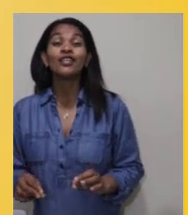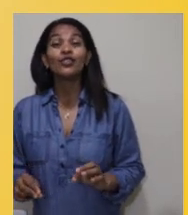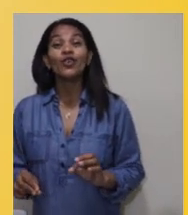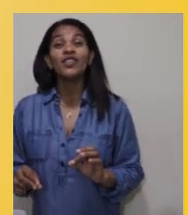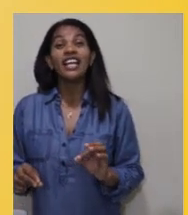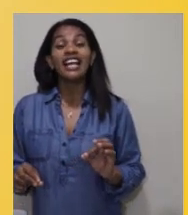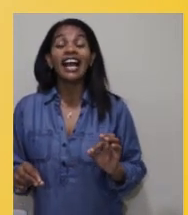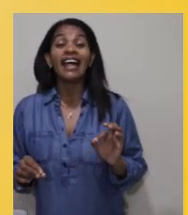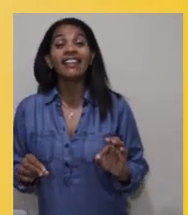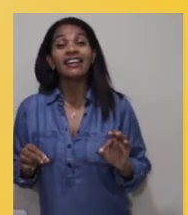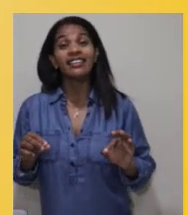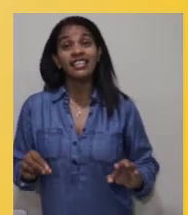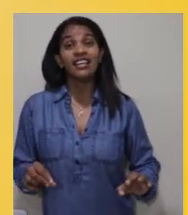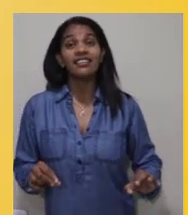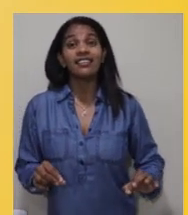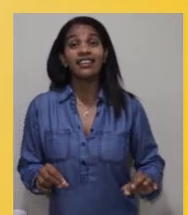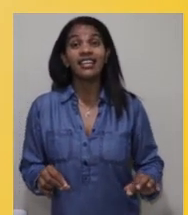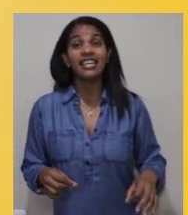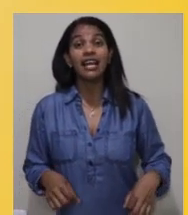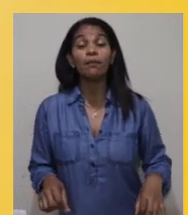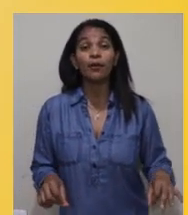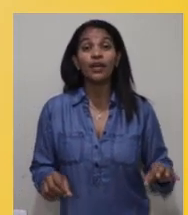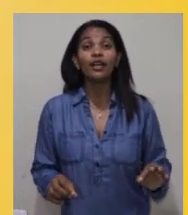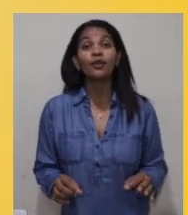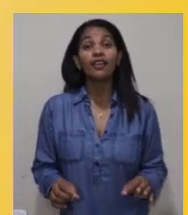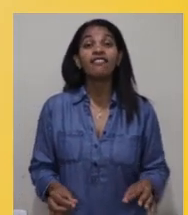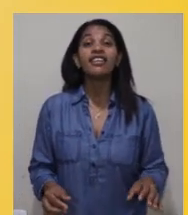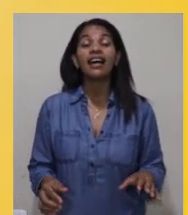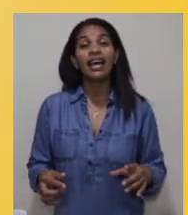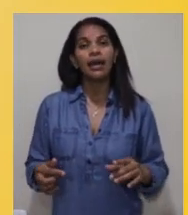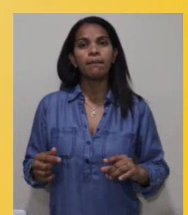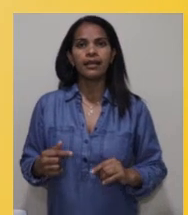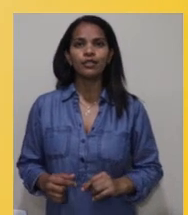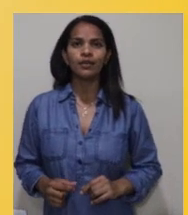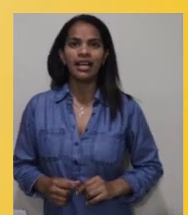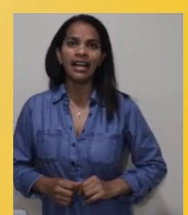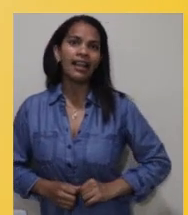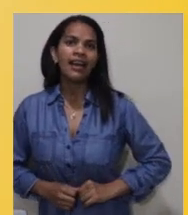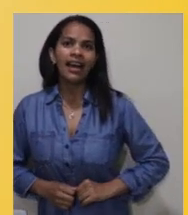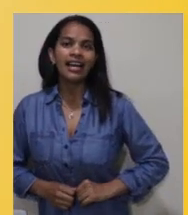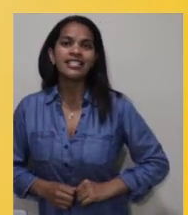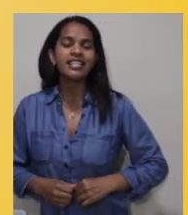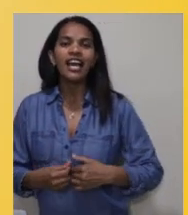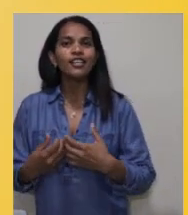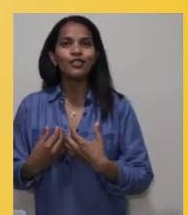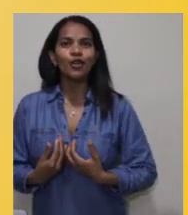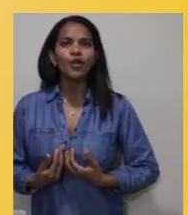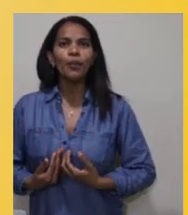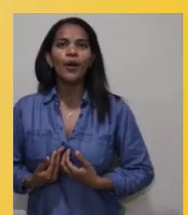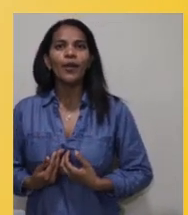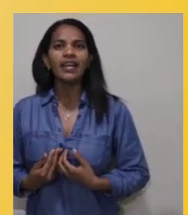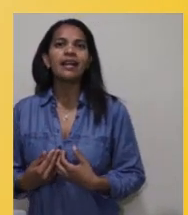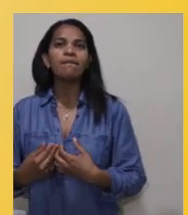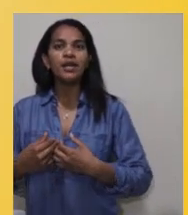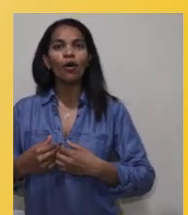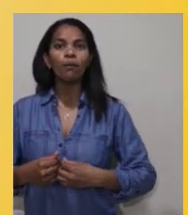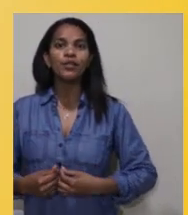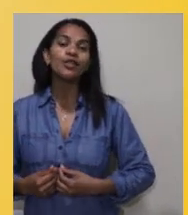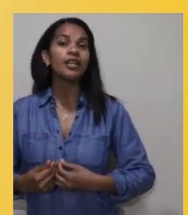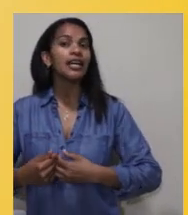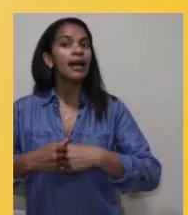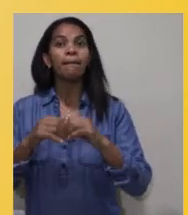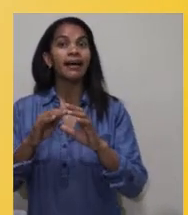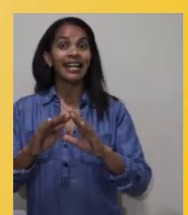decisiones son de cada quien y el proyecto de vida es personal. Así que yo no puedo dar